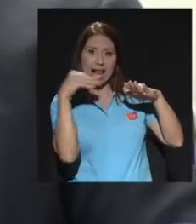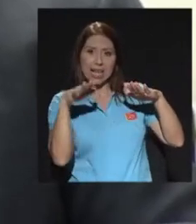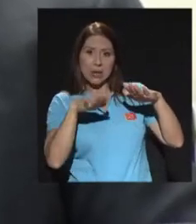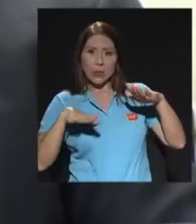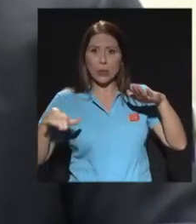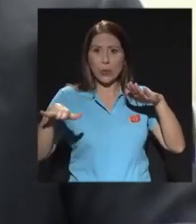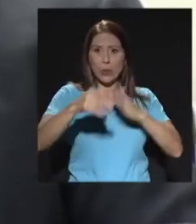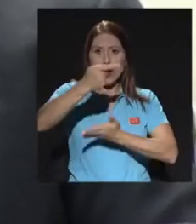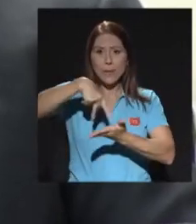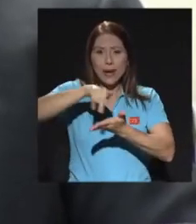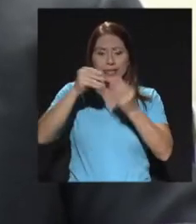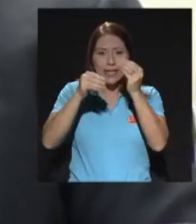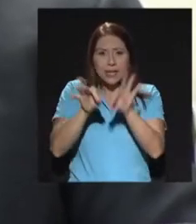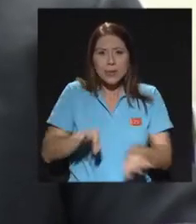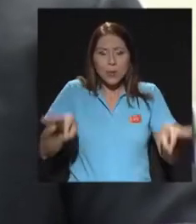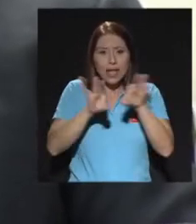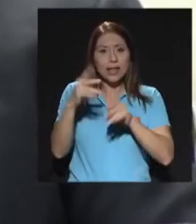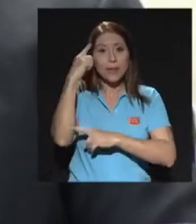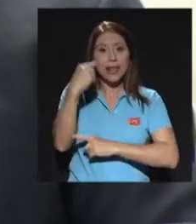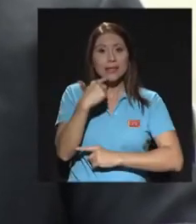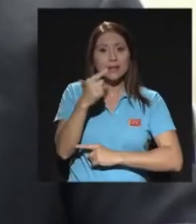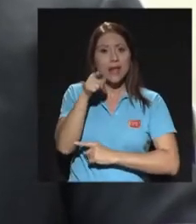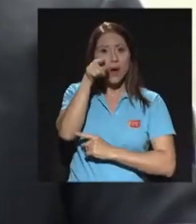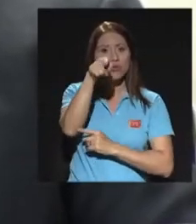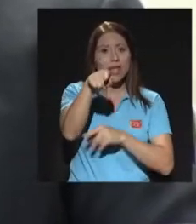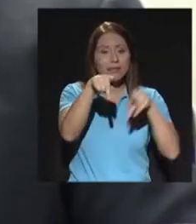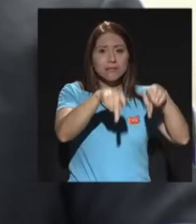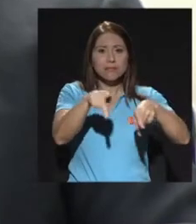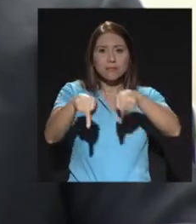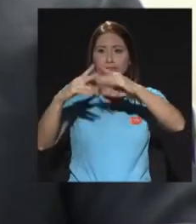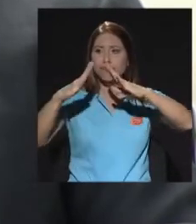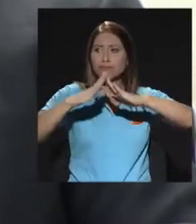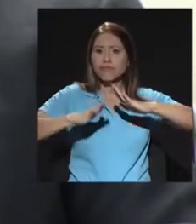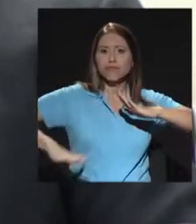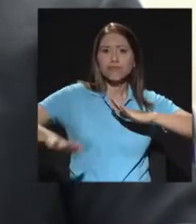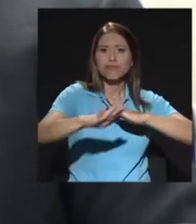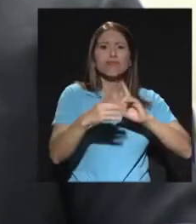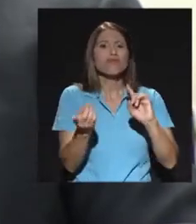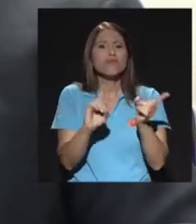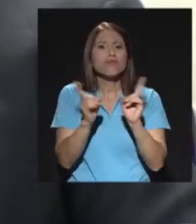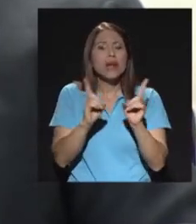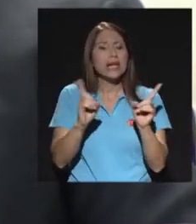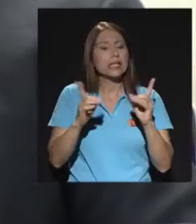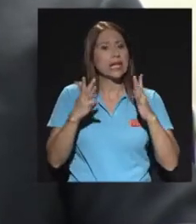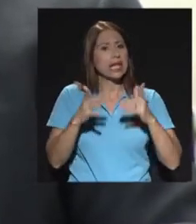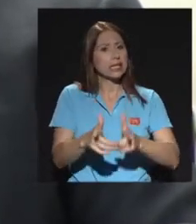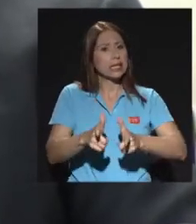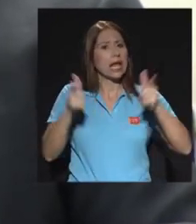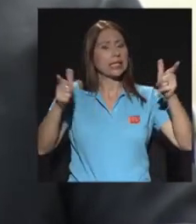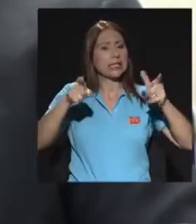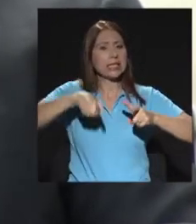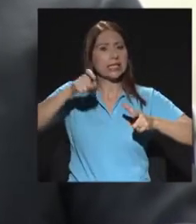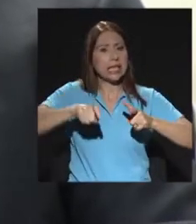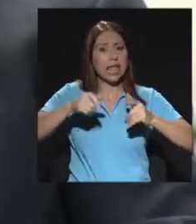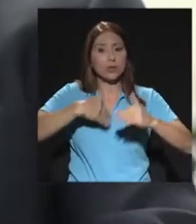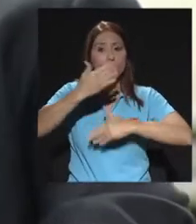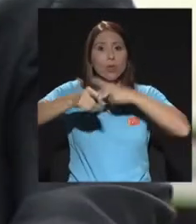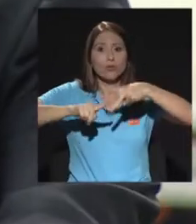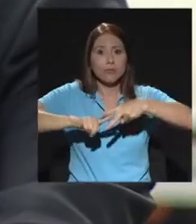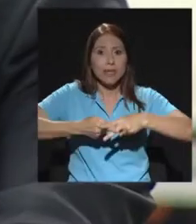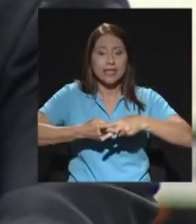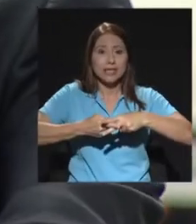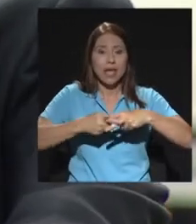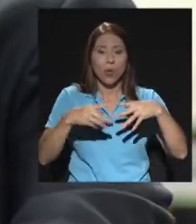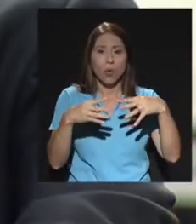importante para decirle a usted, ciudadanía, cuáles son las grandes necesidades a partir del apagón digital, o más